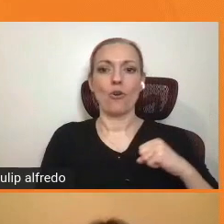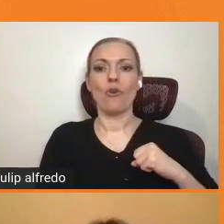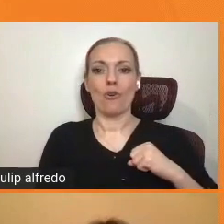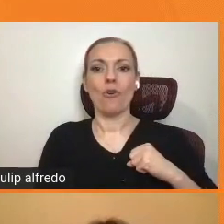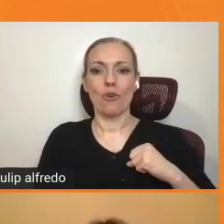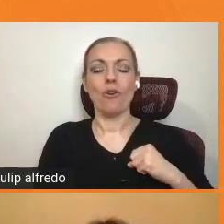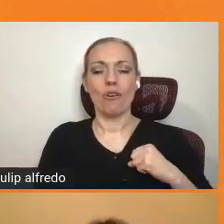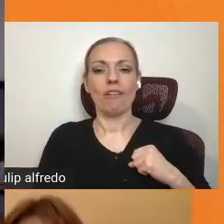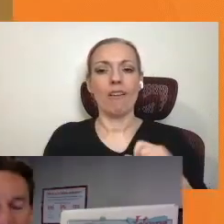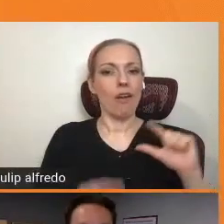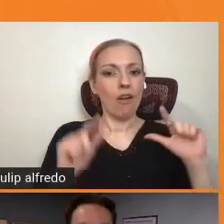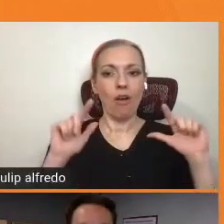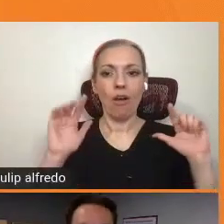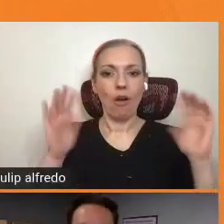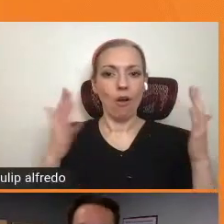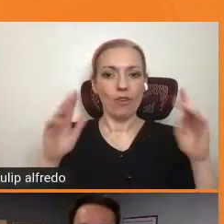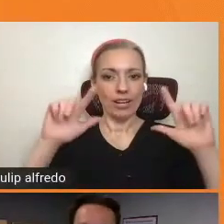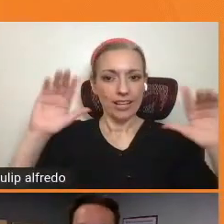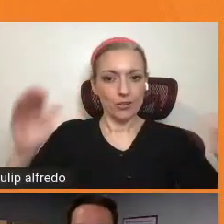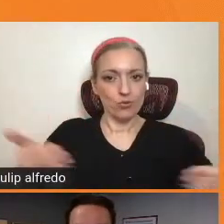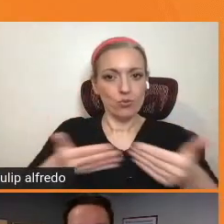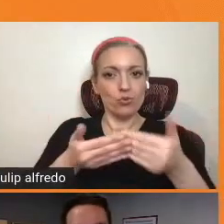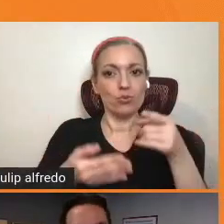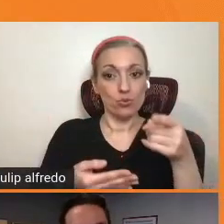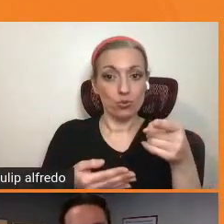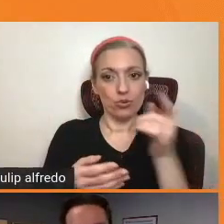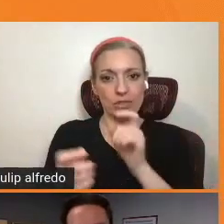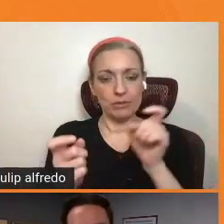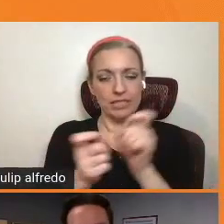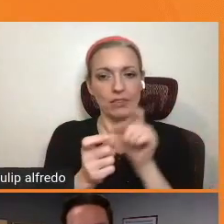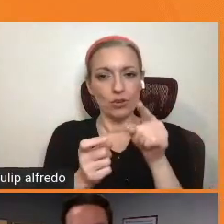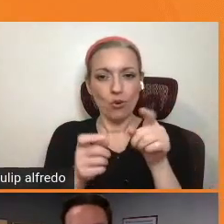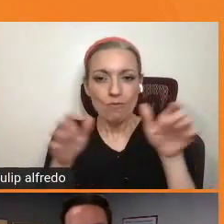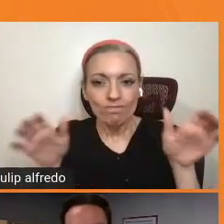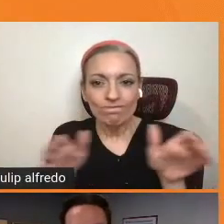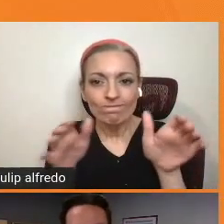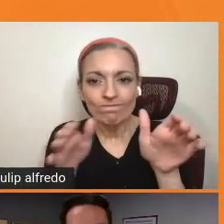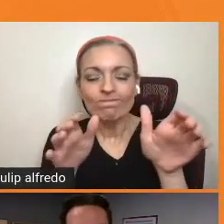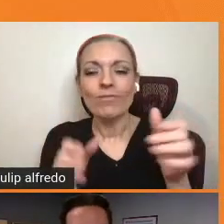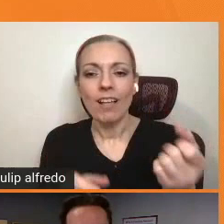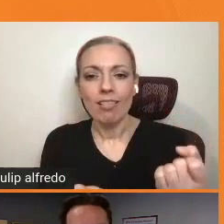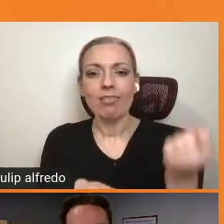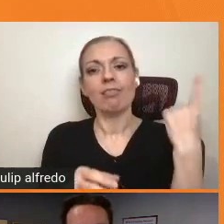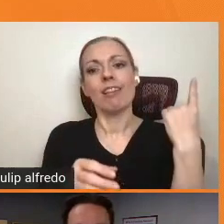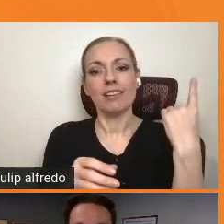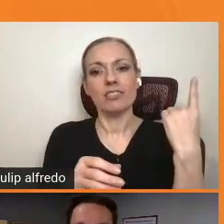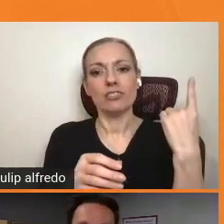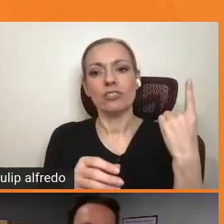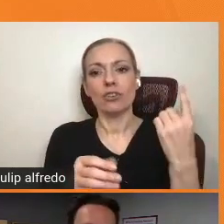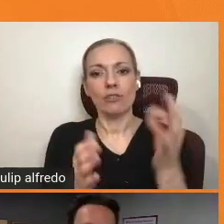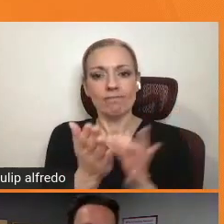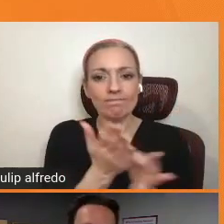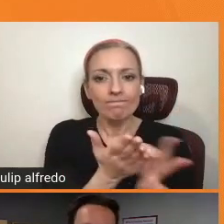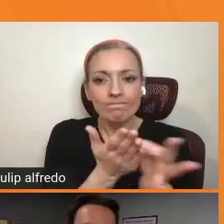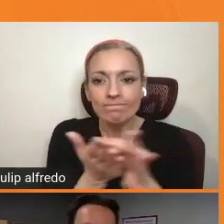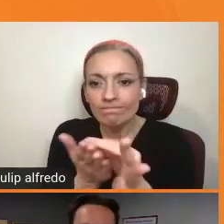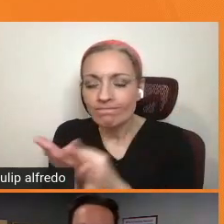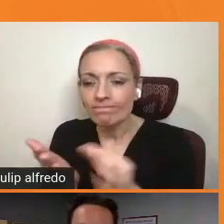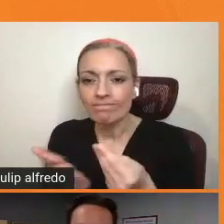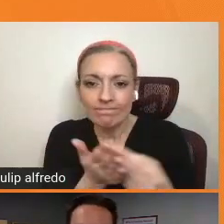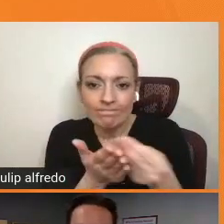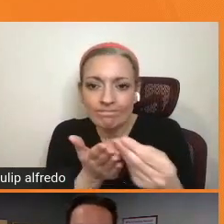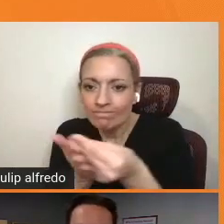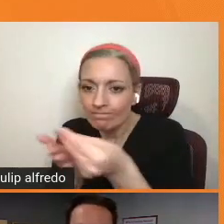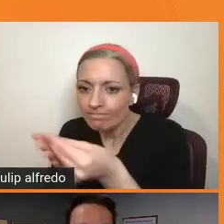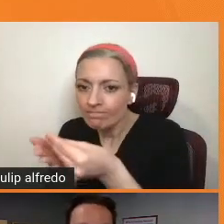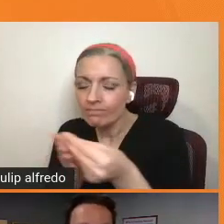que yo he introducido a una legisladora con ese traje de Miami Vice, así que bienvenida, gracias y